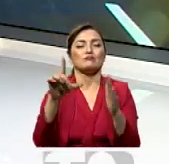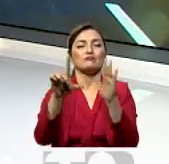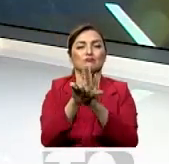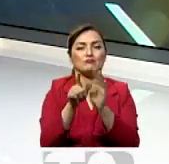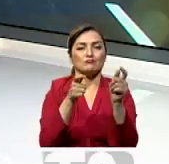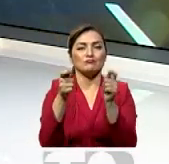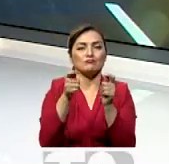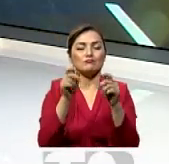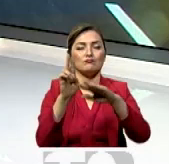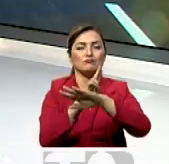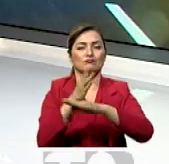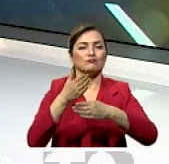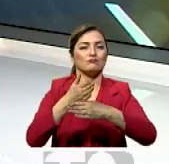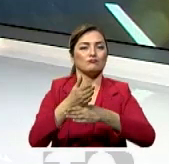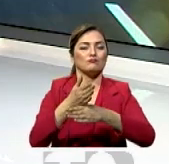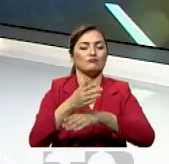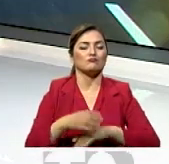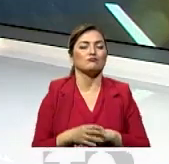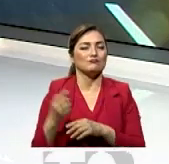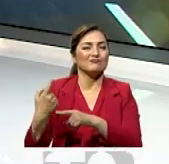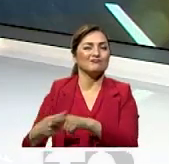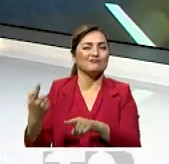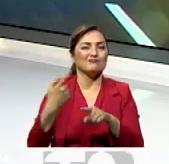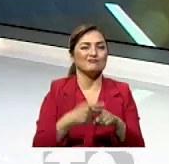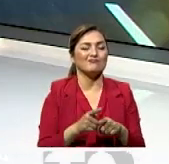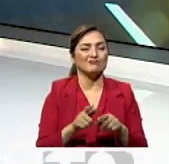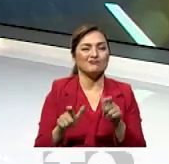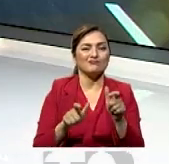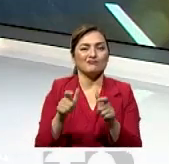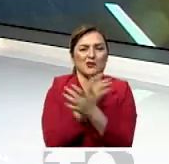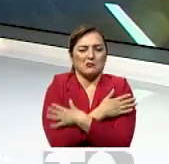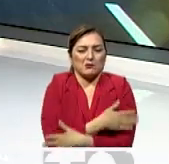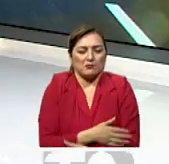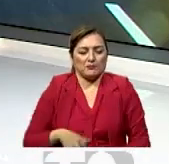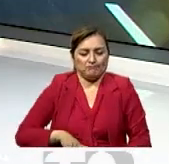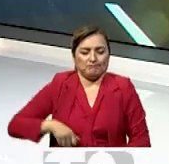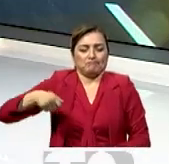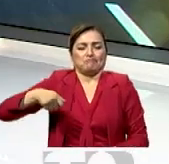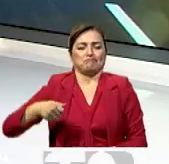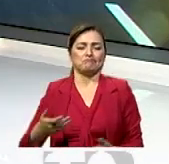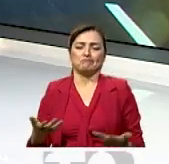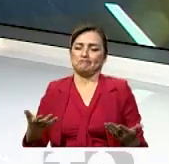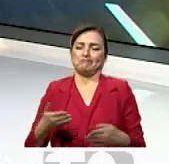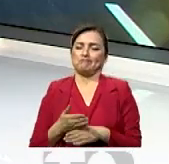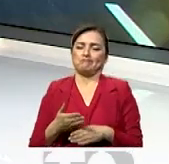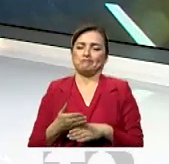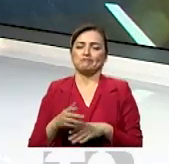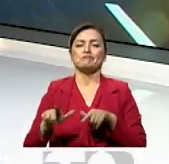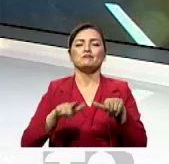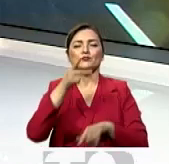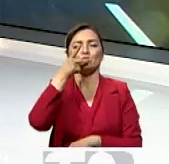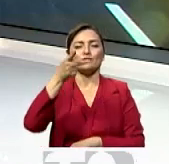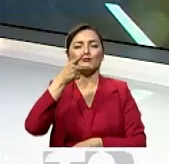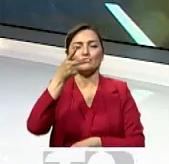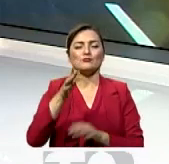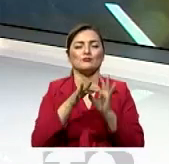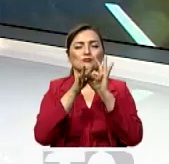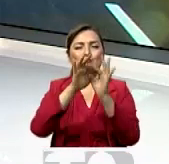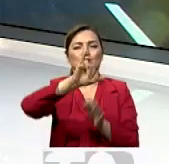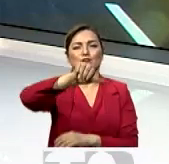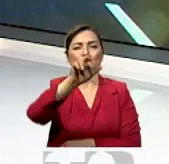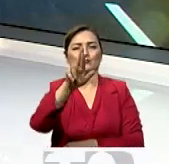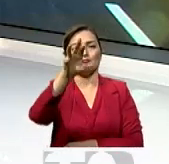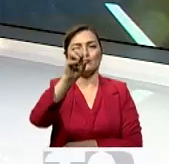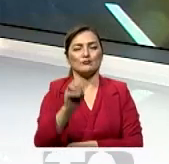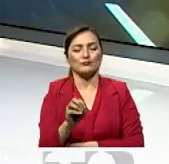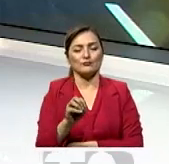el porte de armas blancas. Varias son las aprehensiones realizadas en el espacio público de la ciudad. Nuestro compañero Jairo